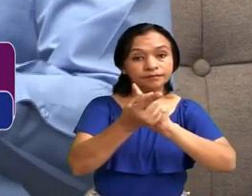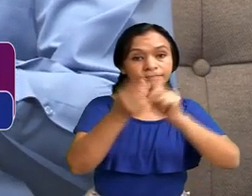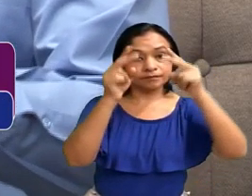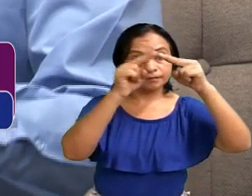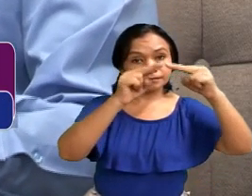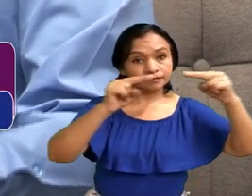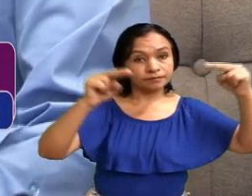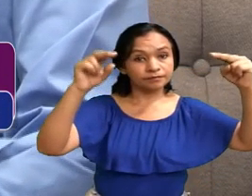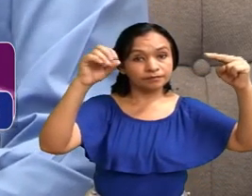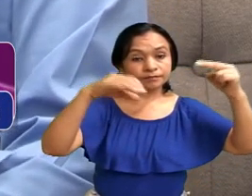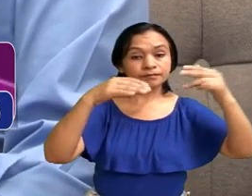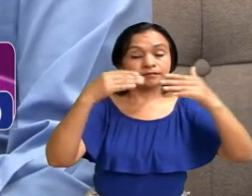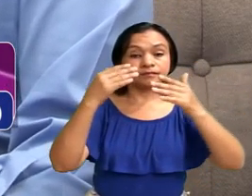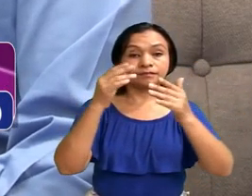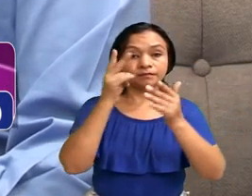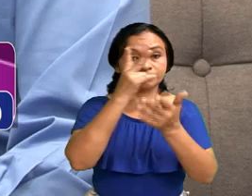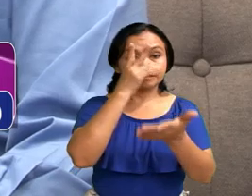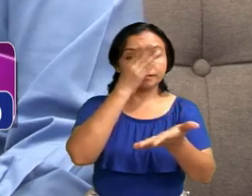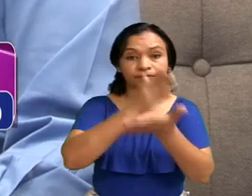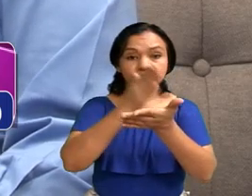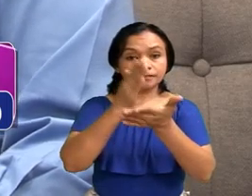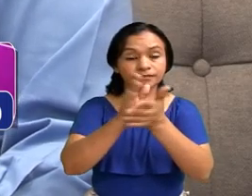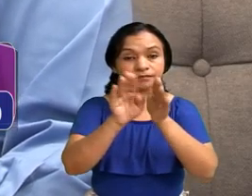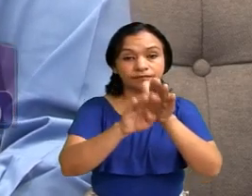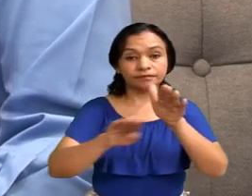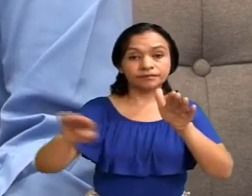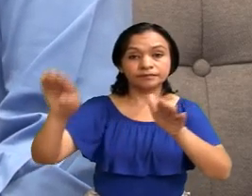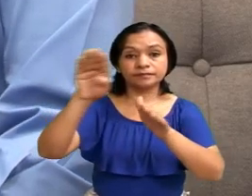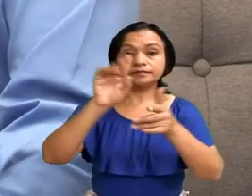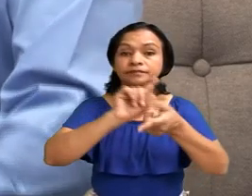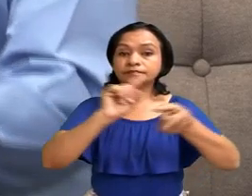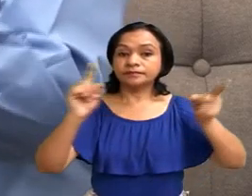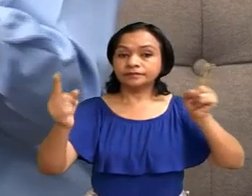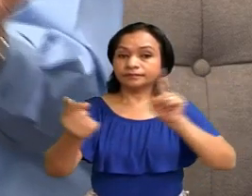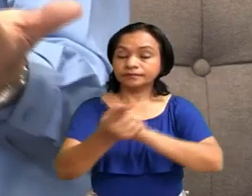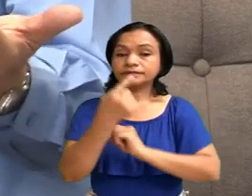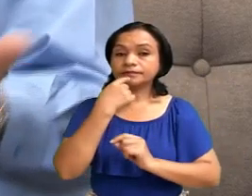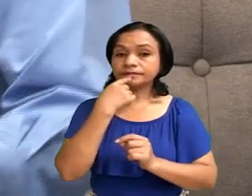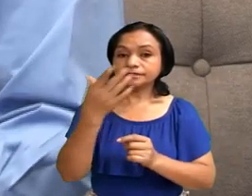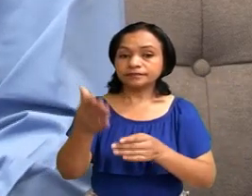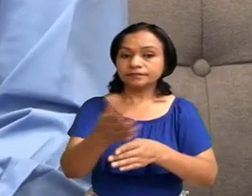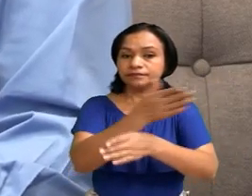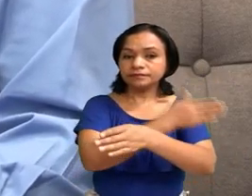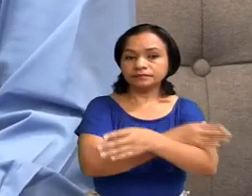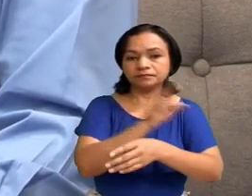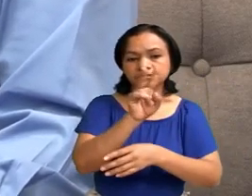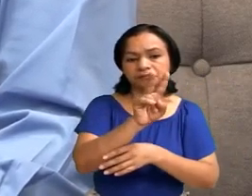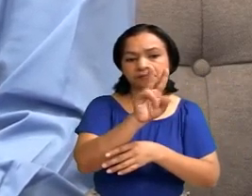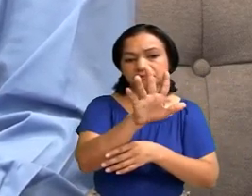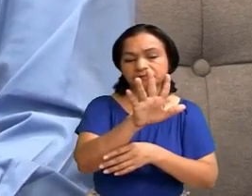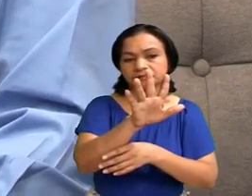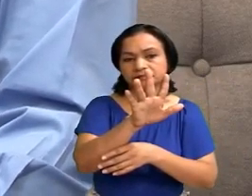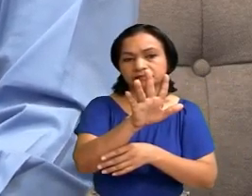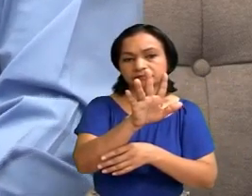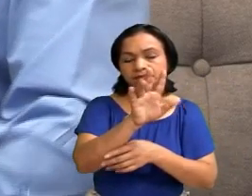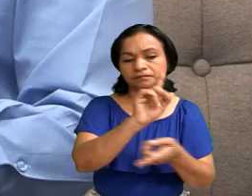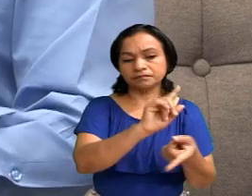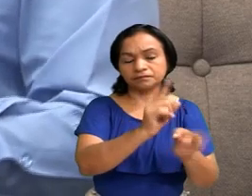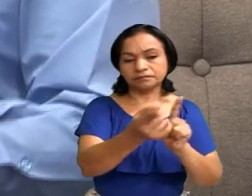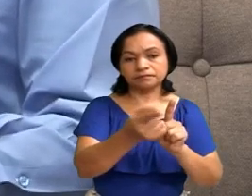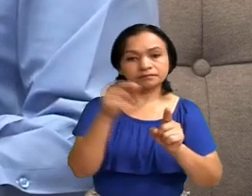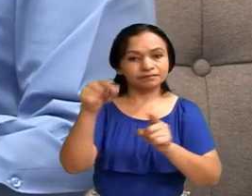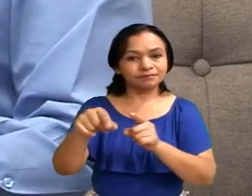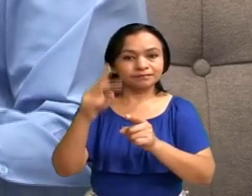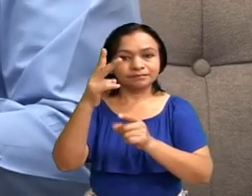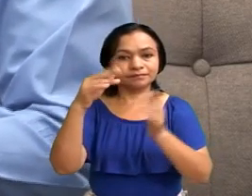de duplicar la generación instalada, un cambio a la matriz energética porque antes solo el 25% era renovable. Hoy cerramos